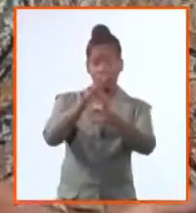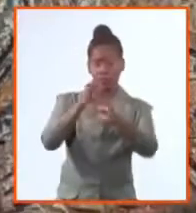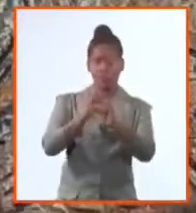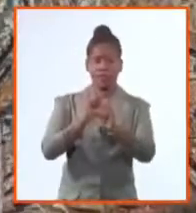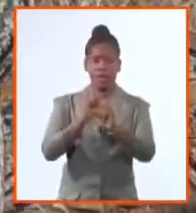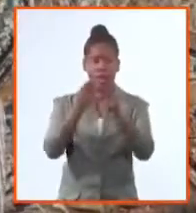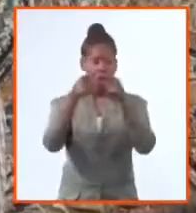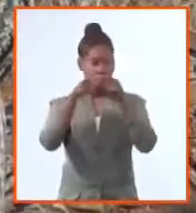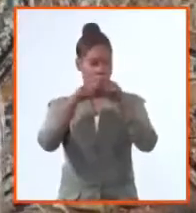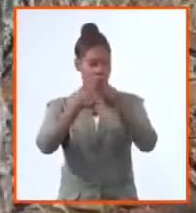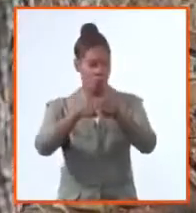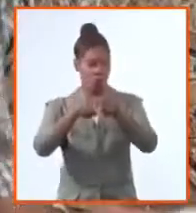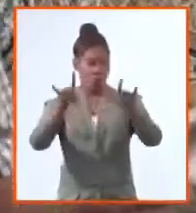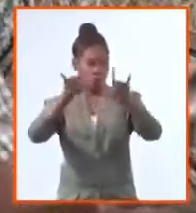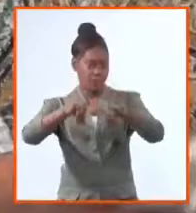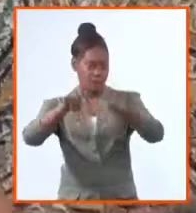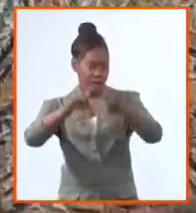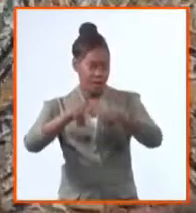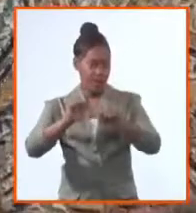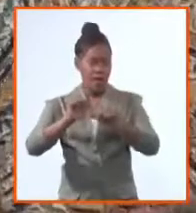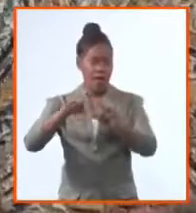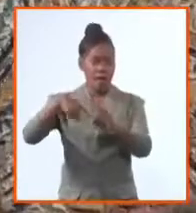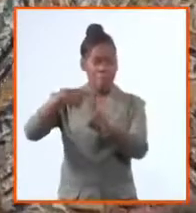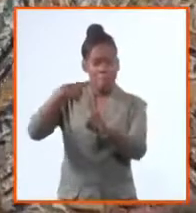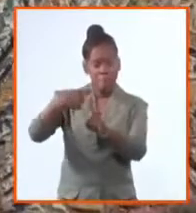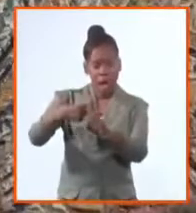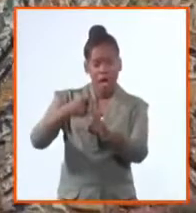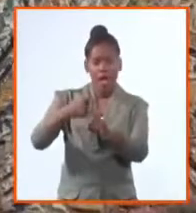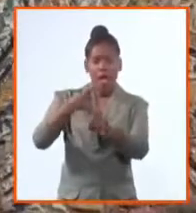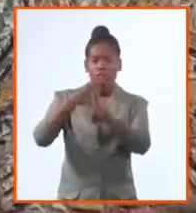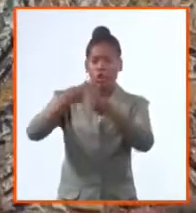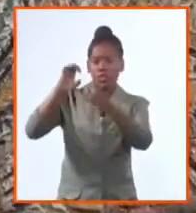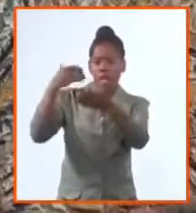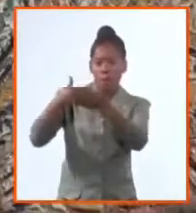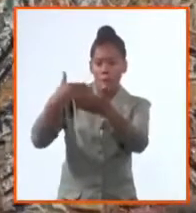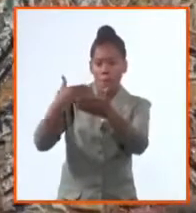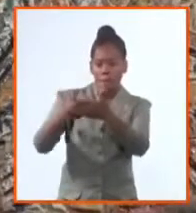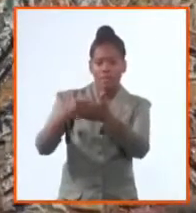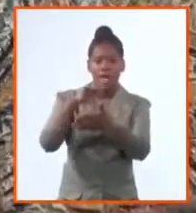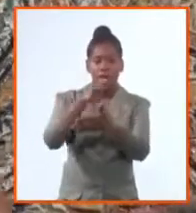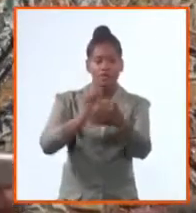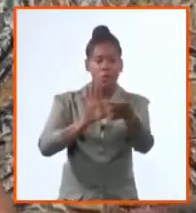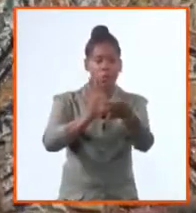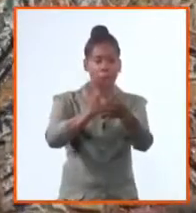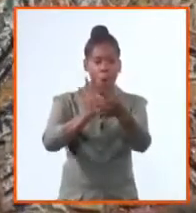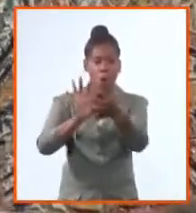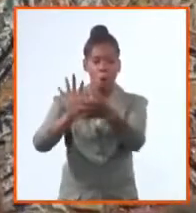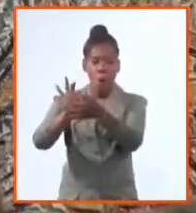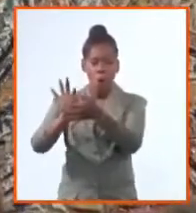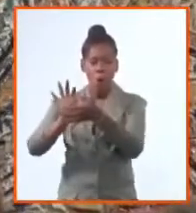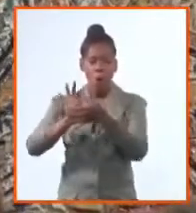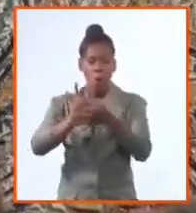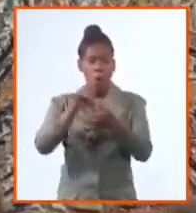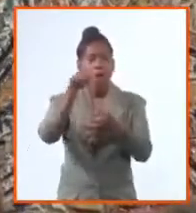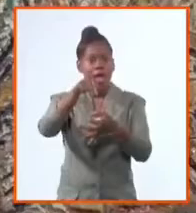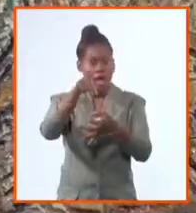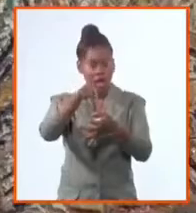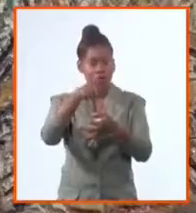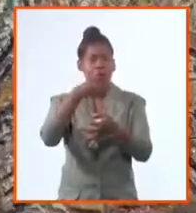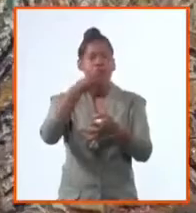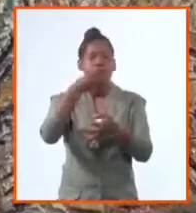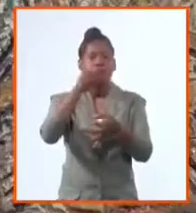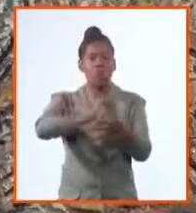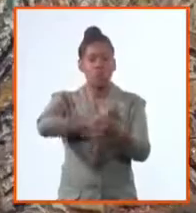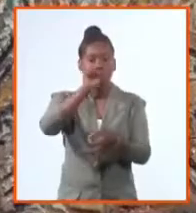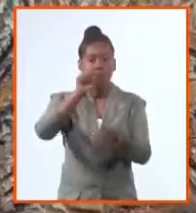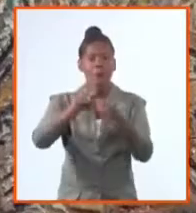actúen nuestros cuadros, que así actúen nuestras instituciones, que así actúen todos nuestros sistemas. Y yo estoy convencido que lo